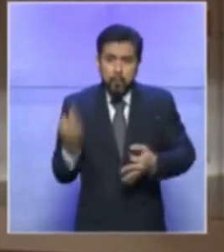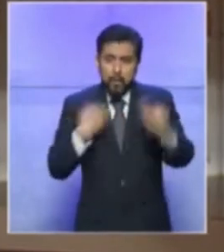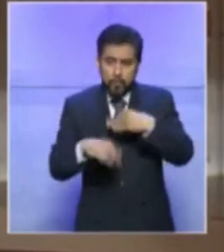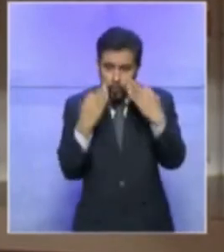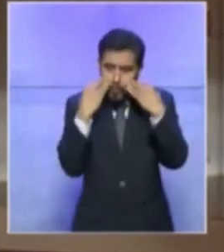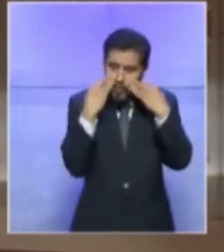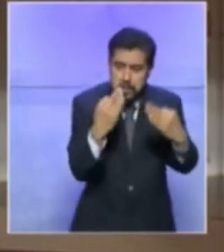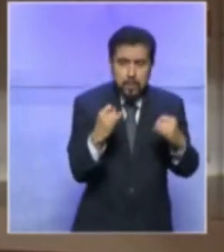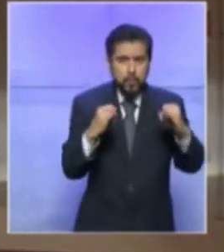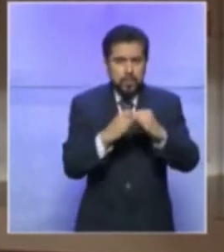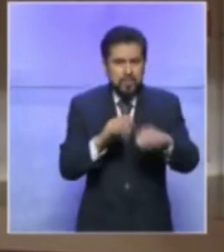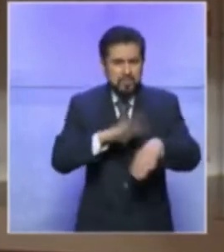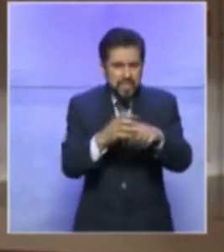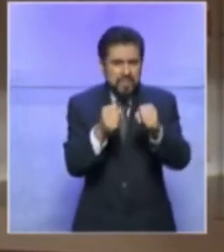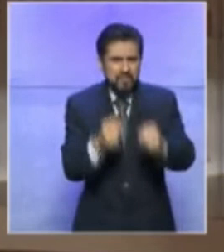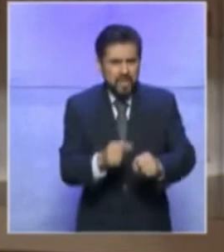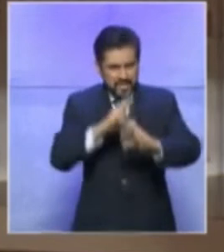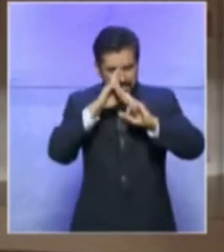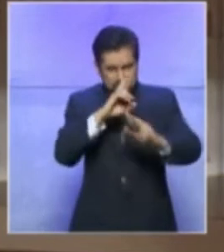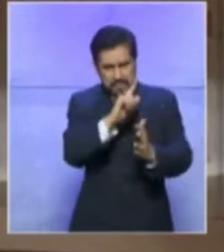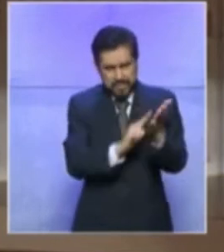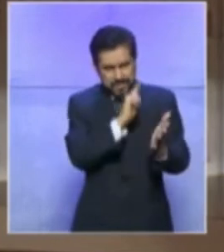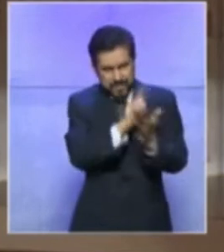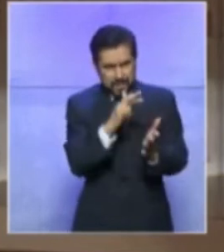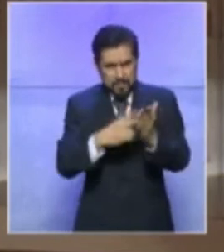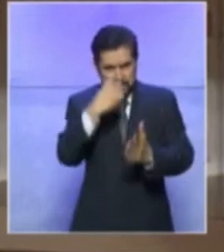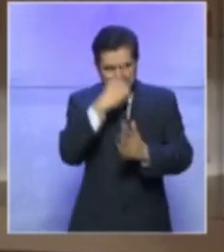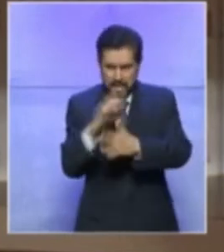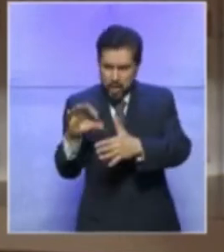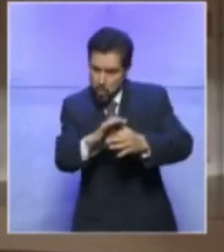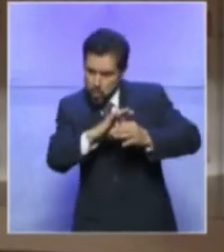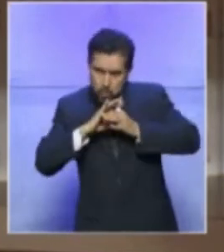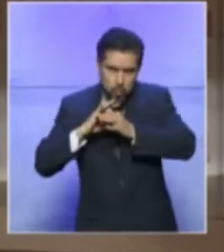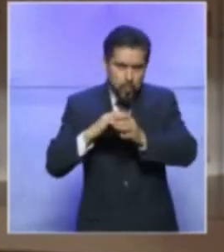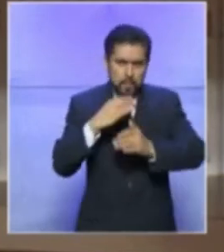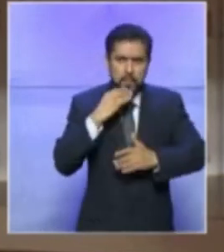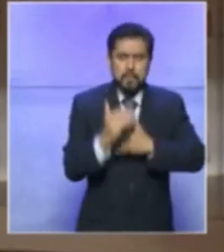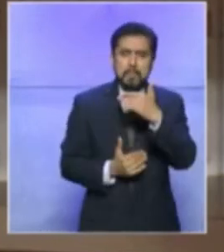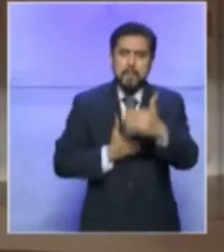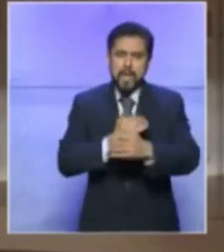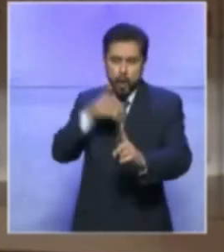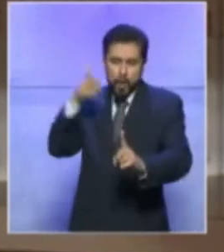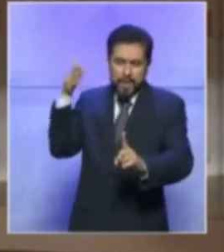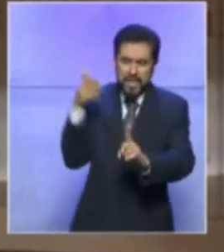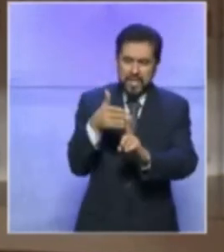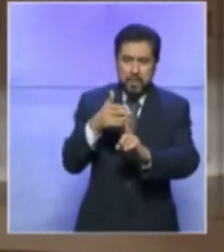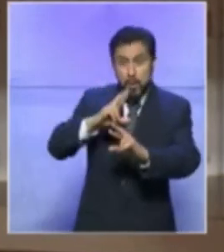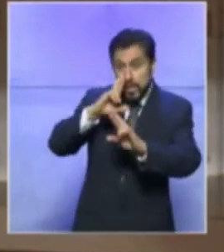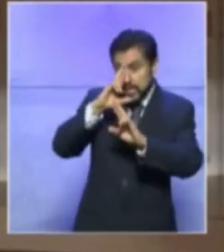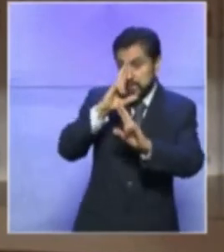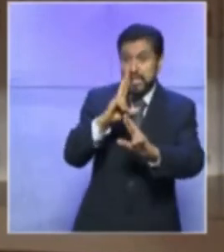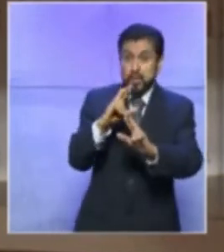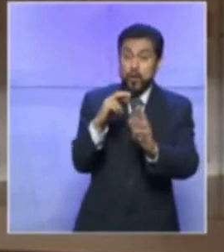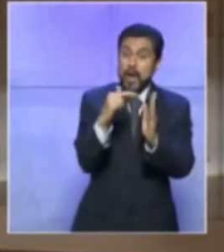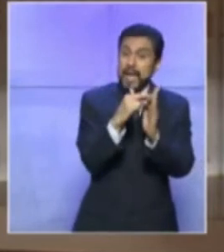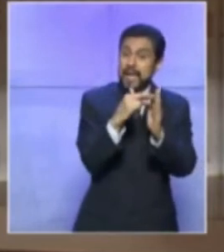las instituciones y de la capacidad de nuestra sociedad para unirse detrás de una visión común fundada en el respeto a las reglas